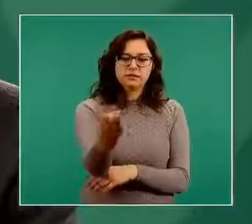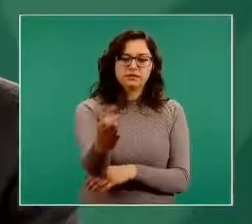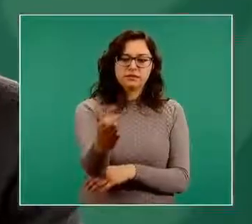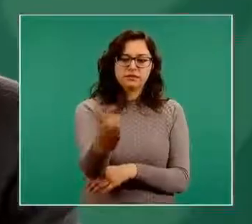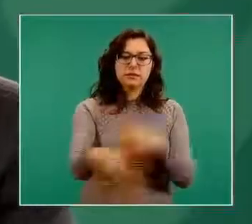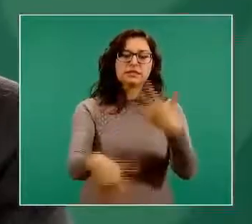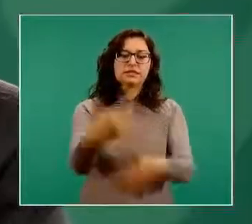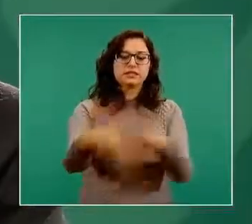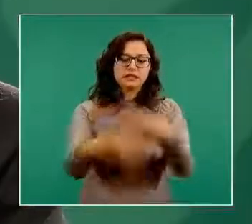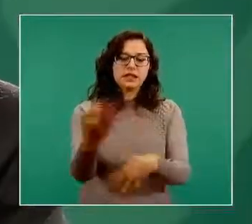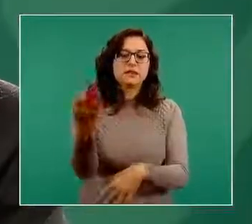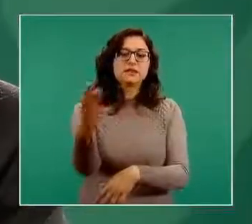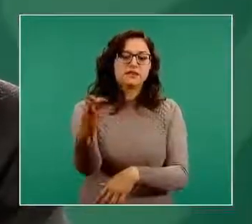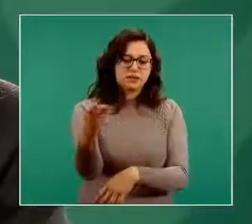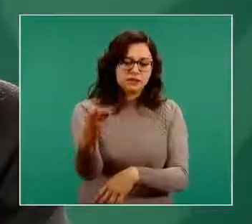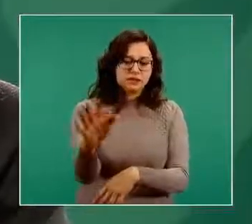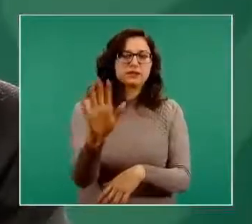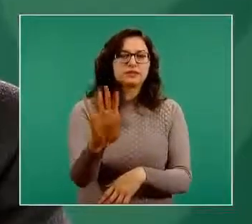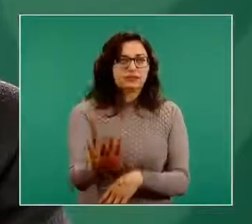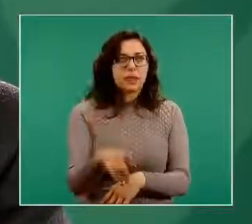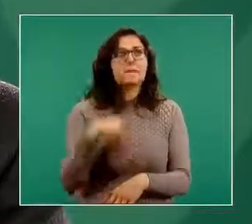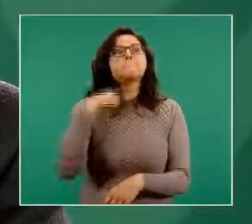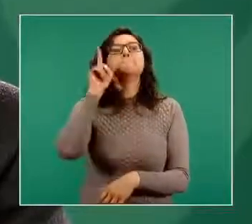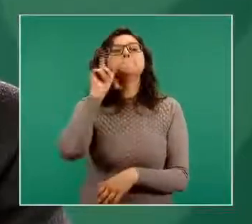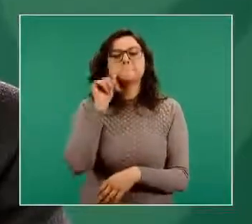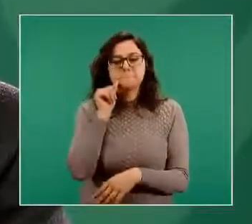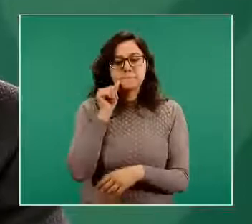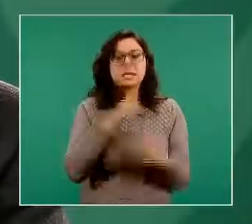de febrero. O sea, llega mañana